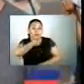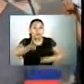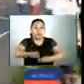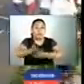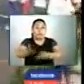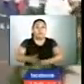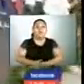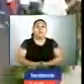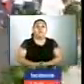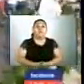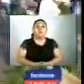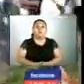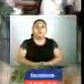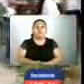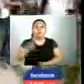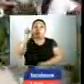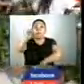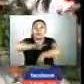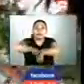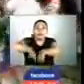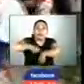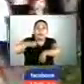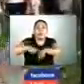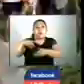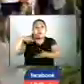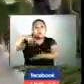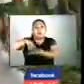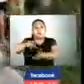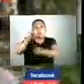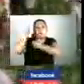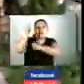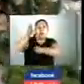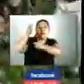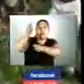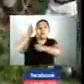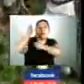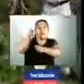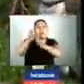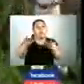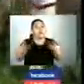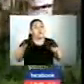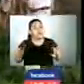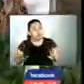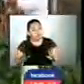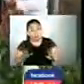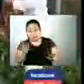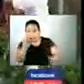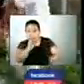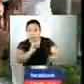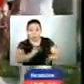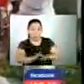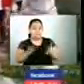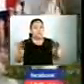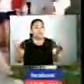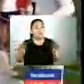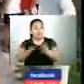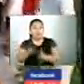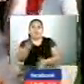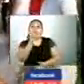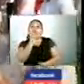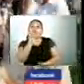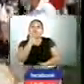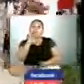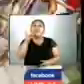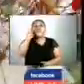transmite. Y es que fue más de una hora que los habitantes protestaron en dicho tramo de la carretera, pero aseguraron otra concentración para este viernes